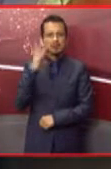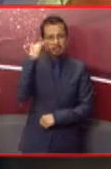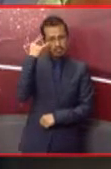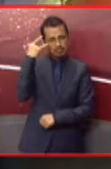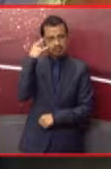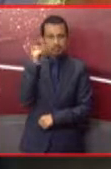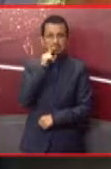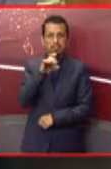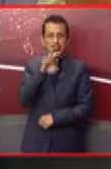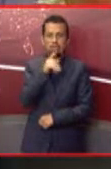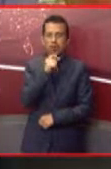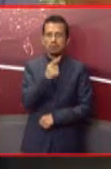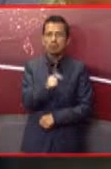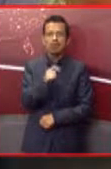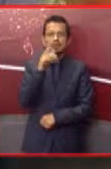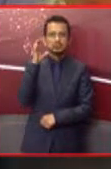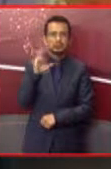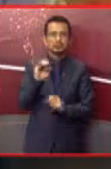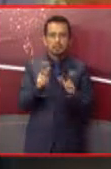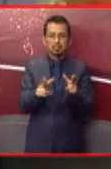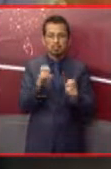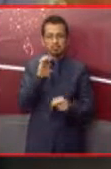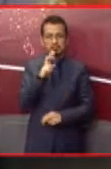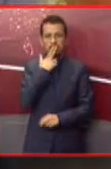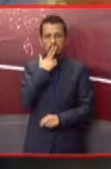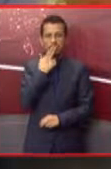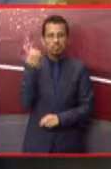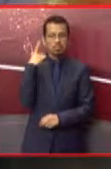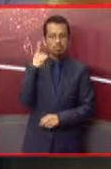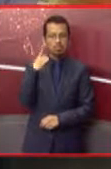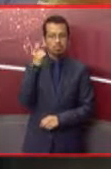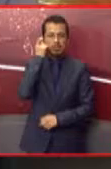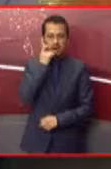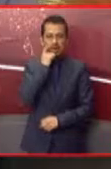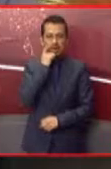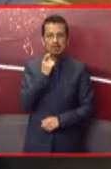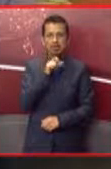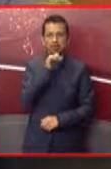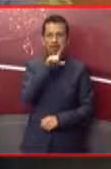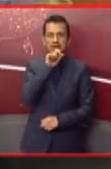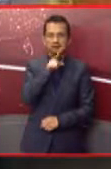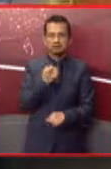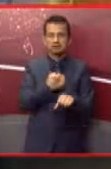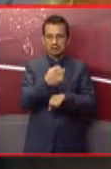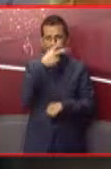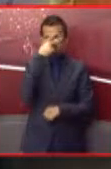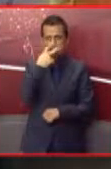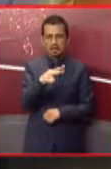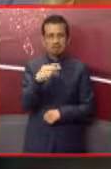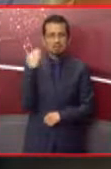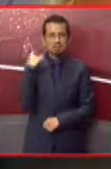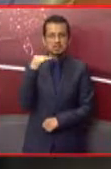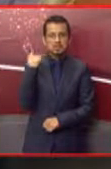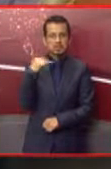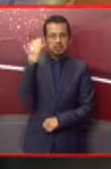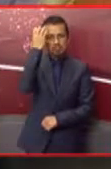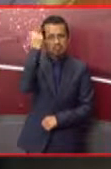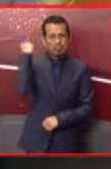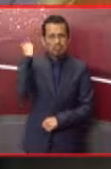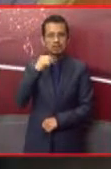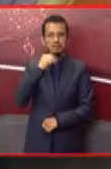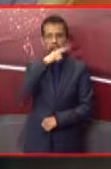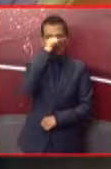de Zaragoza, Chiapas, Chihuahua, Durango, Guerrero, Jalisco, Estado de México, Michoacán, Morelos,